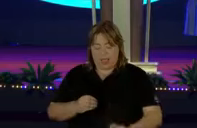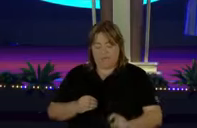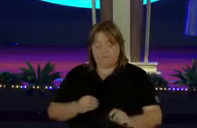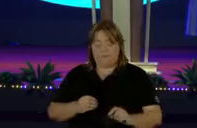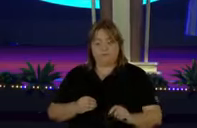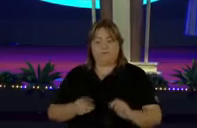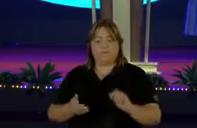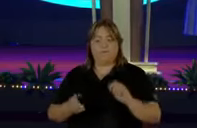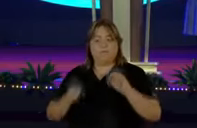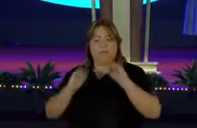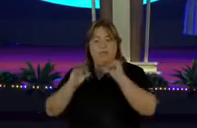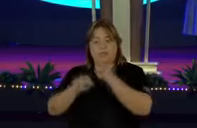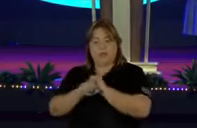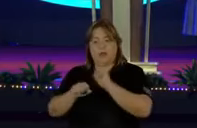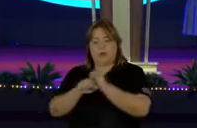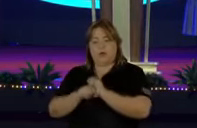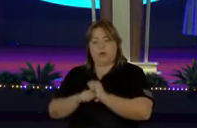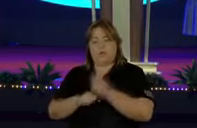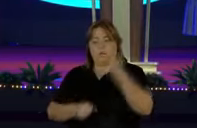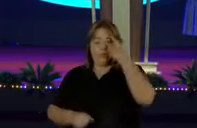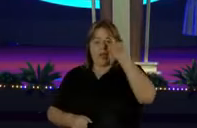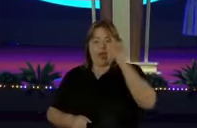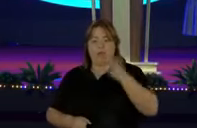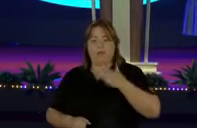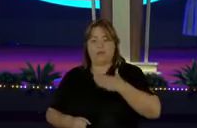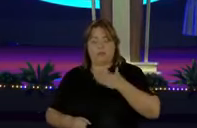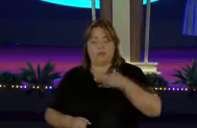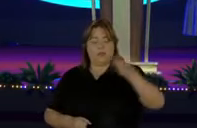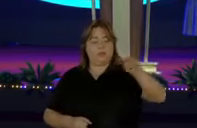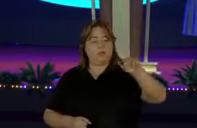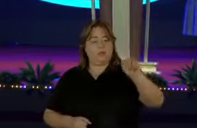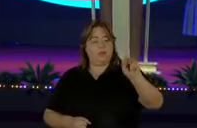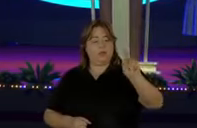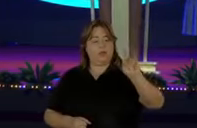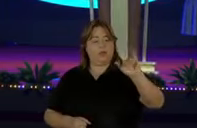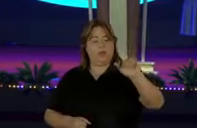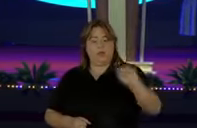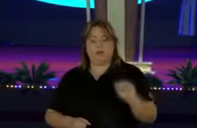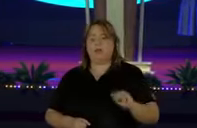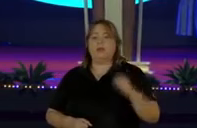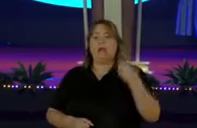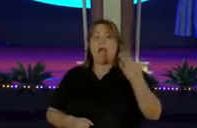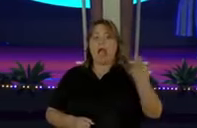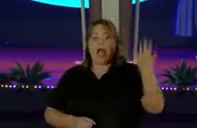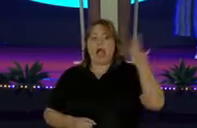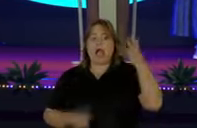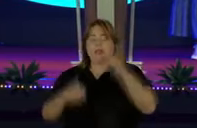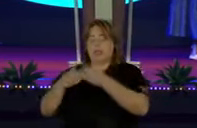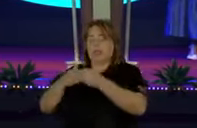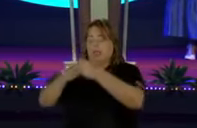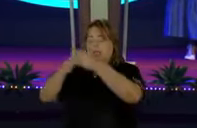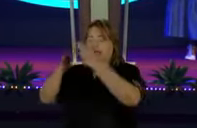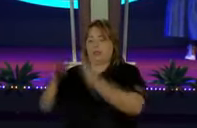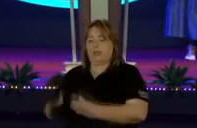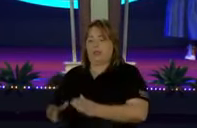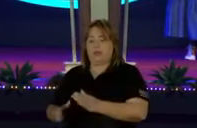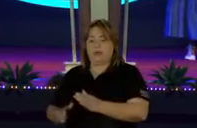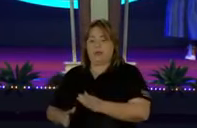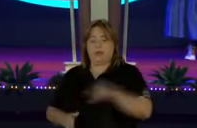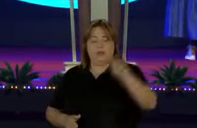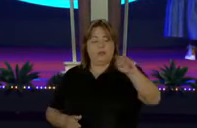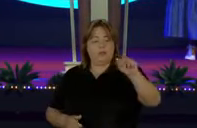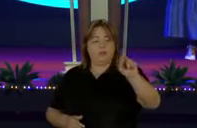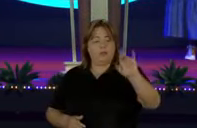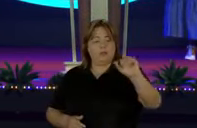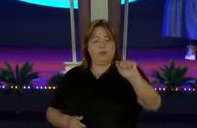que para mí, Marín, cuando yo llegué, Marín era el líder de los empresarios. Me pasaron el batón,